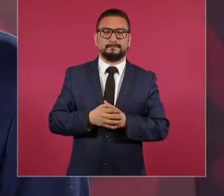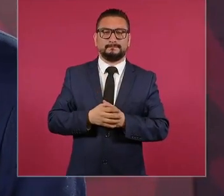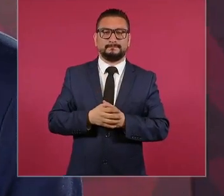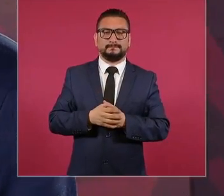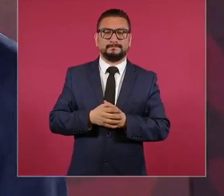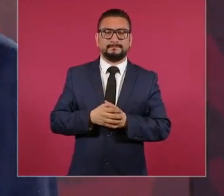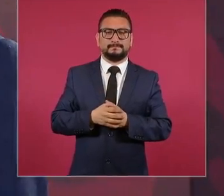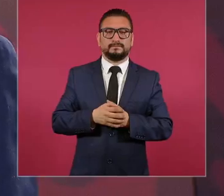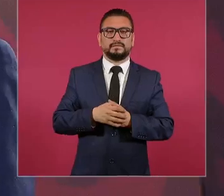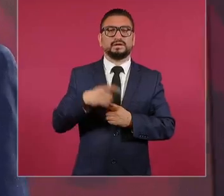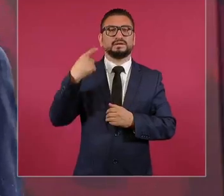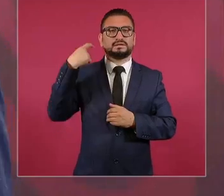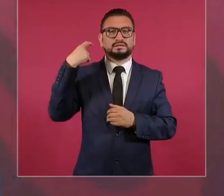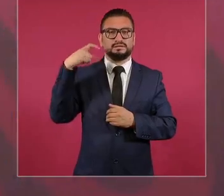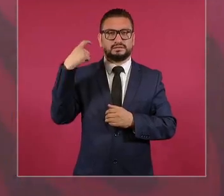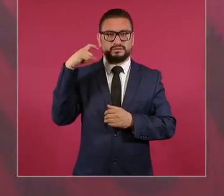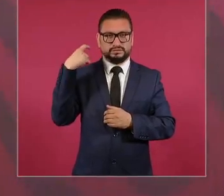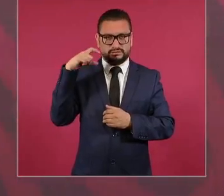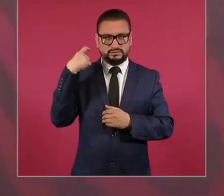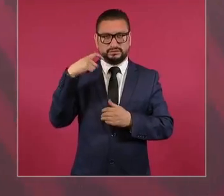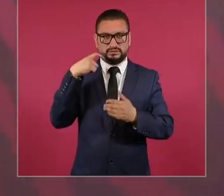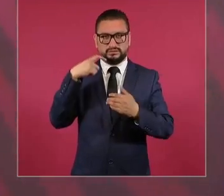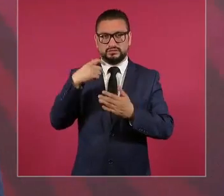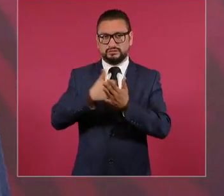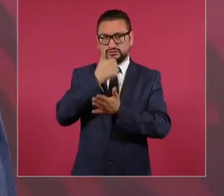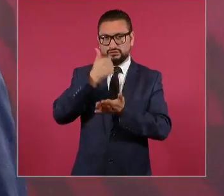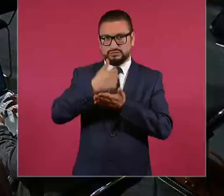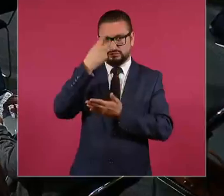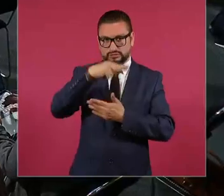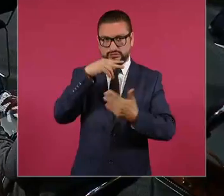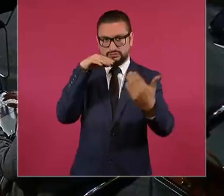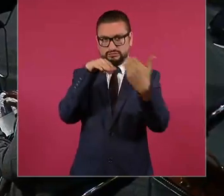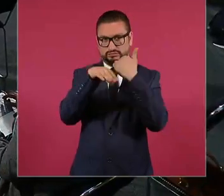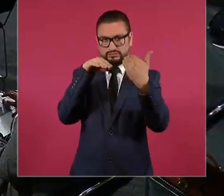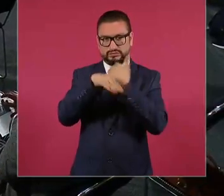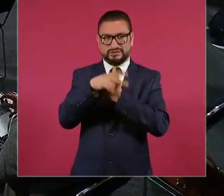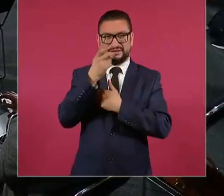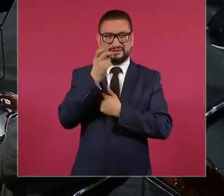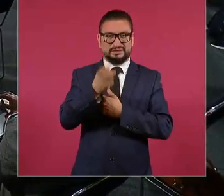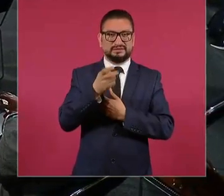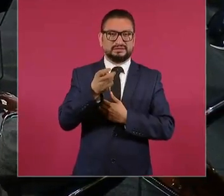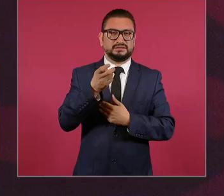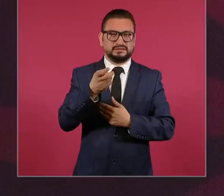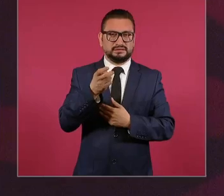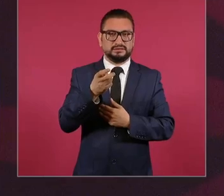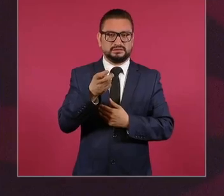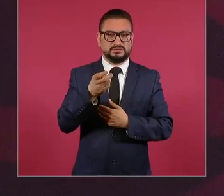en Querétaro, Ciudad de México. Esa tiene una